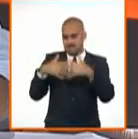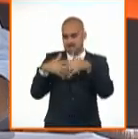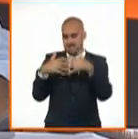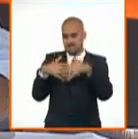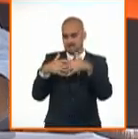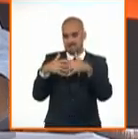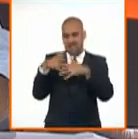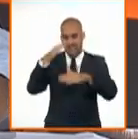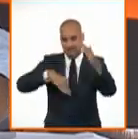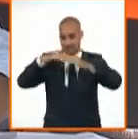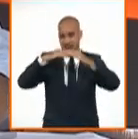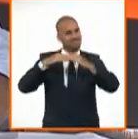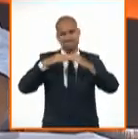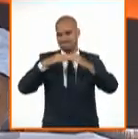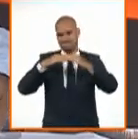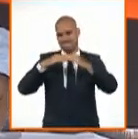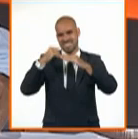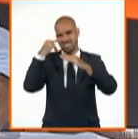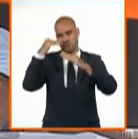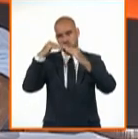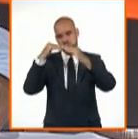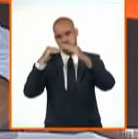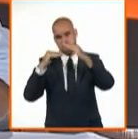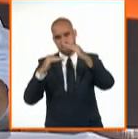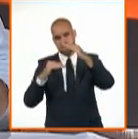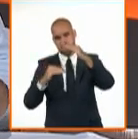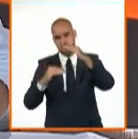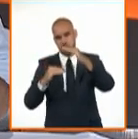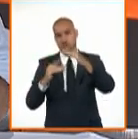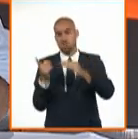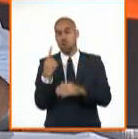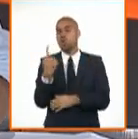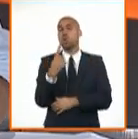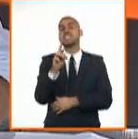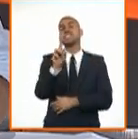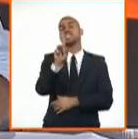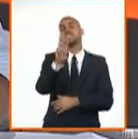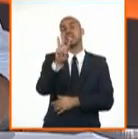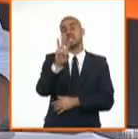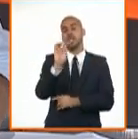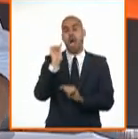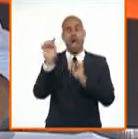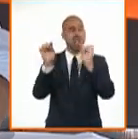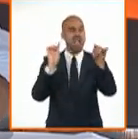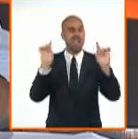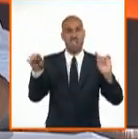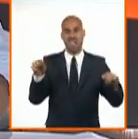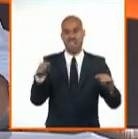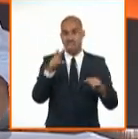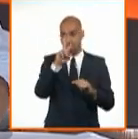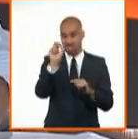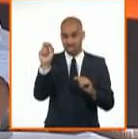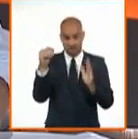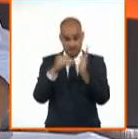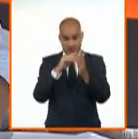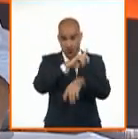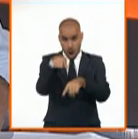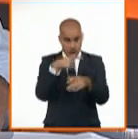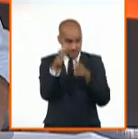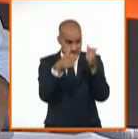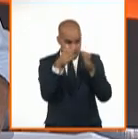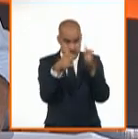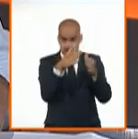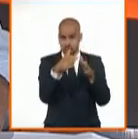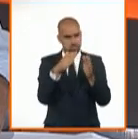dehesas nosotros tenemos tres unidades que tienen más de 200.000 horas de explotación así que más de 50% de nosotros